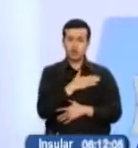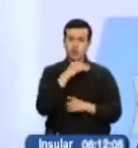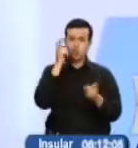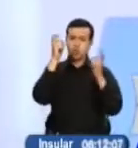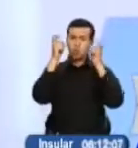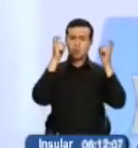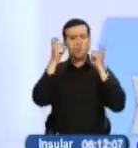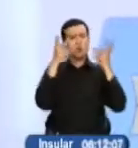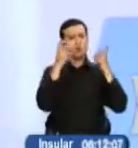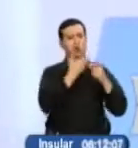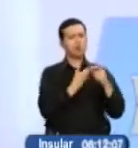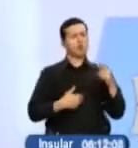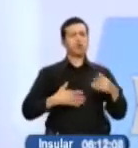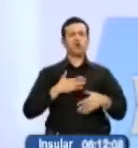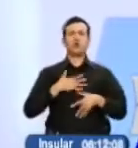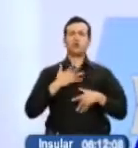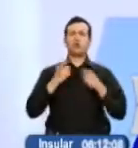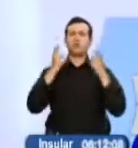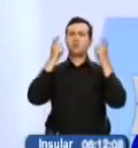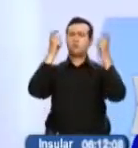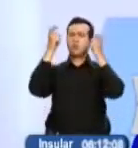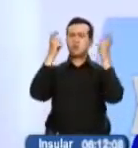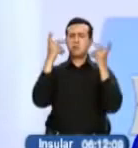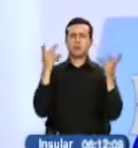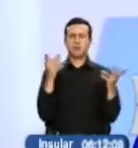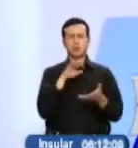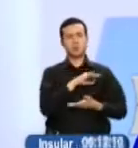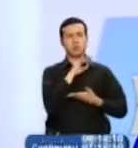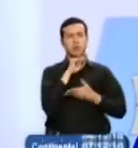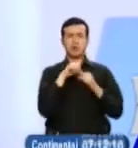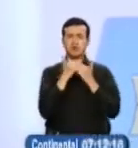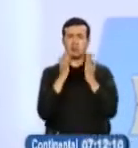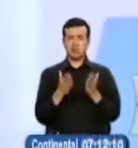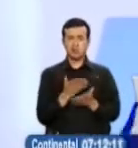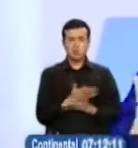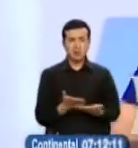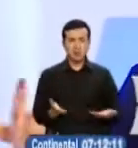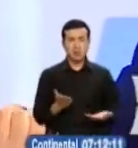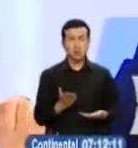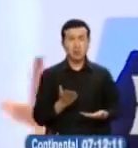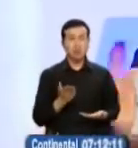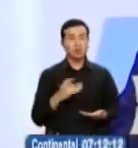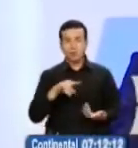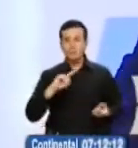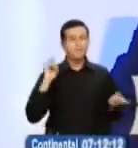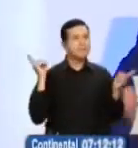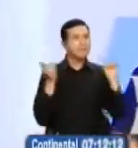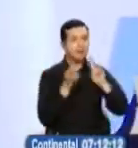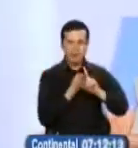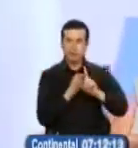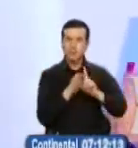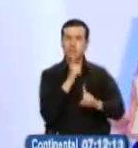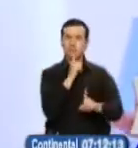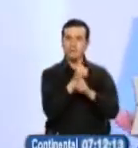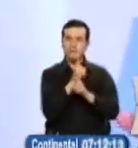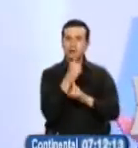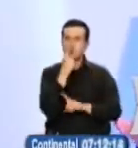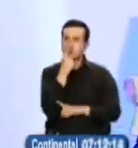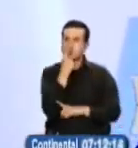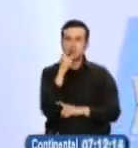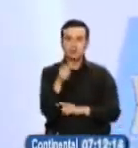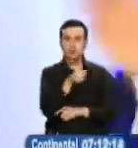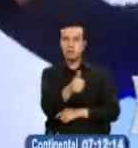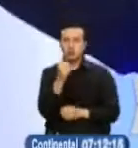conducir un país, quienes pretenden tener una representación, un curul en la Asamblea Nacional, que deberían ser los que defienden los intereses